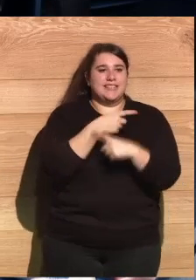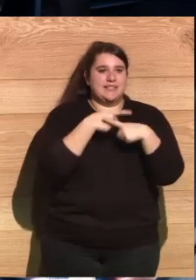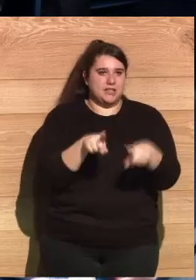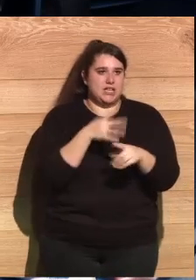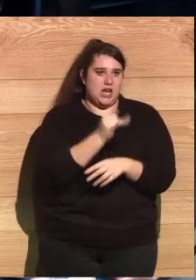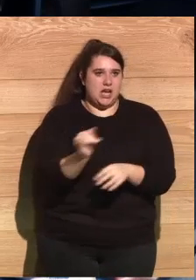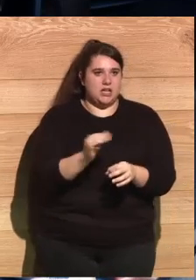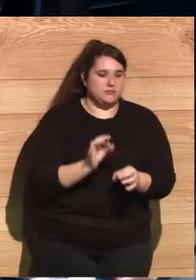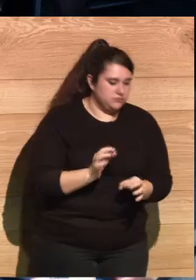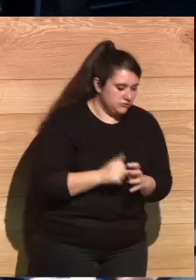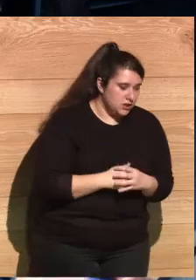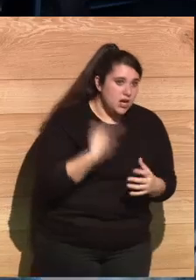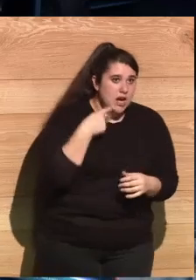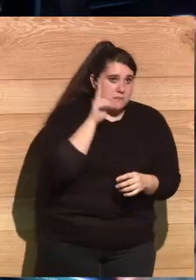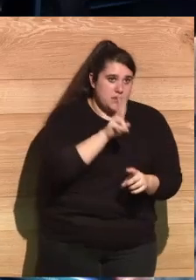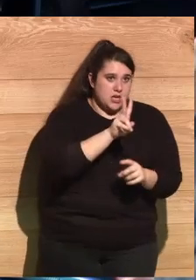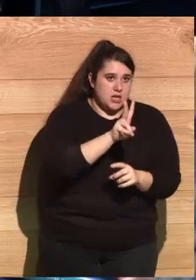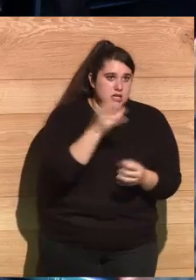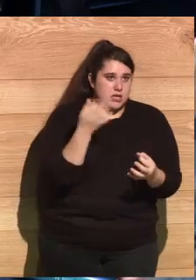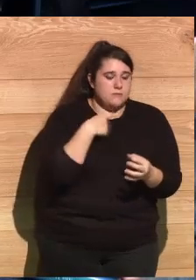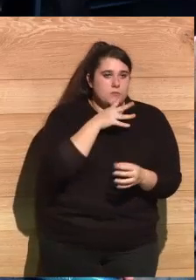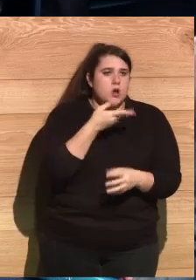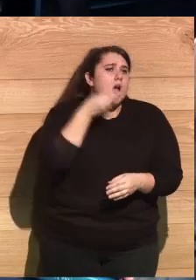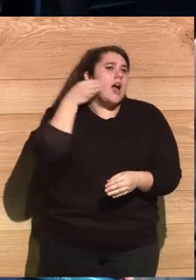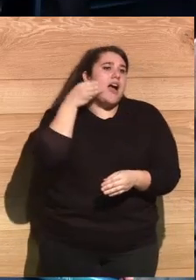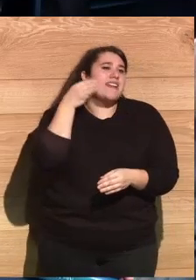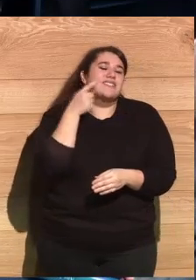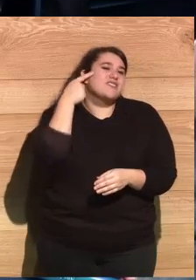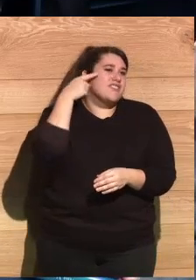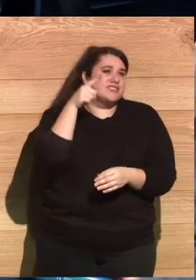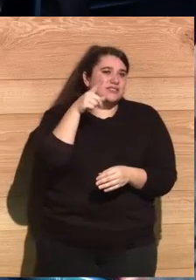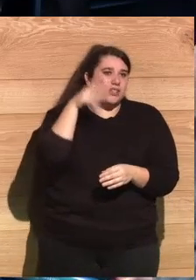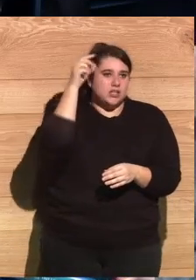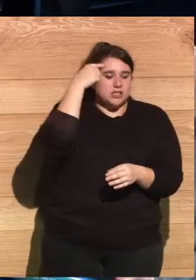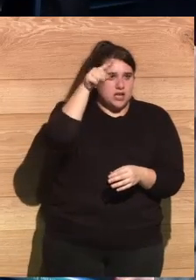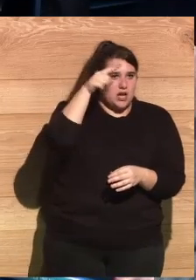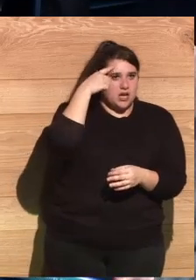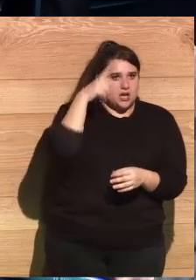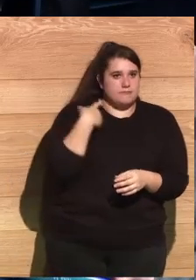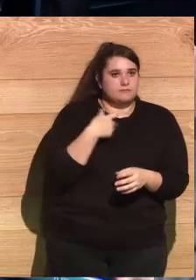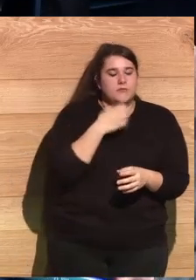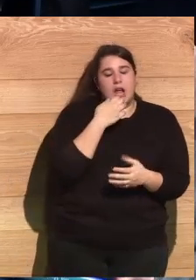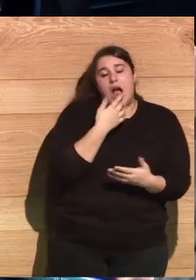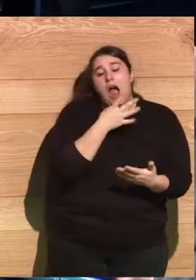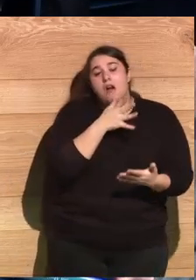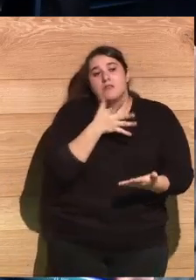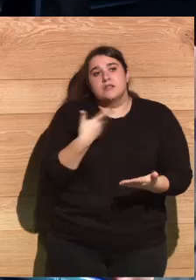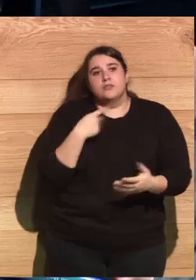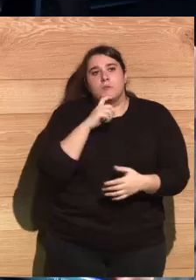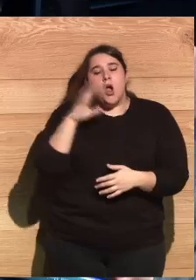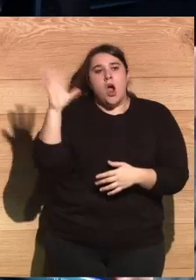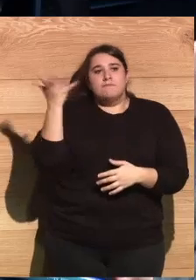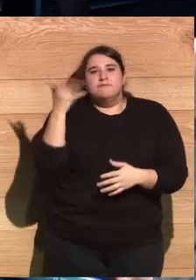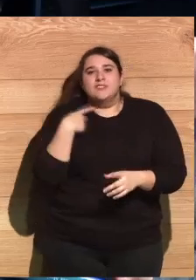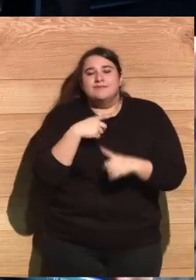creo que tienes otra perspectiva. Y lo miras con inmenso cariño, consciente de, en España, bueno, ahora hemos tenido un poco de